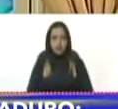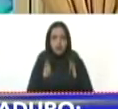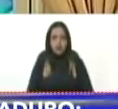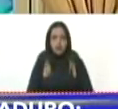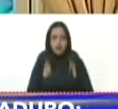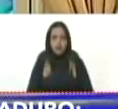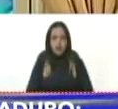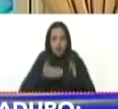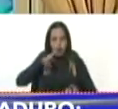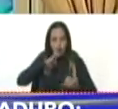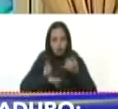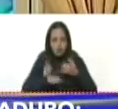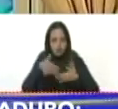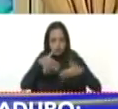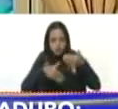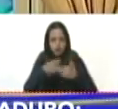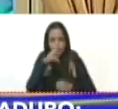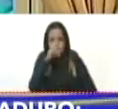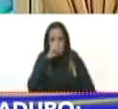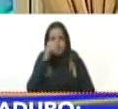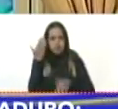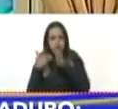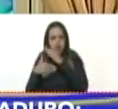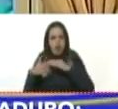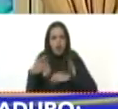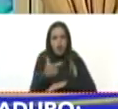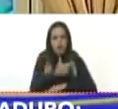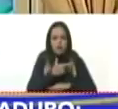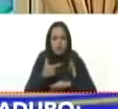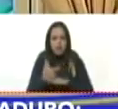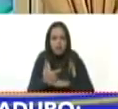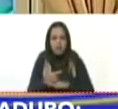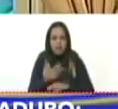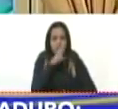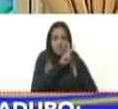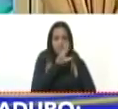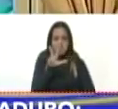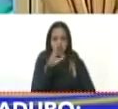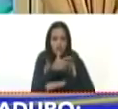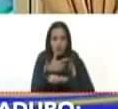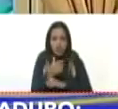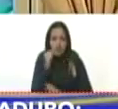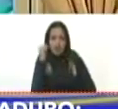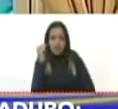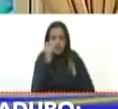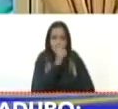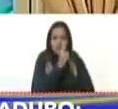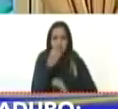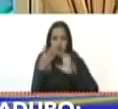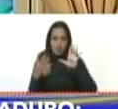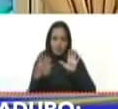en la última elección de hace 2 años, de gobernadores, de 23 gobernaciones ganamos 19.